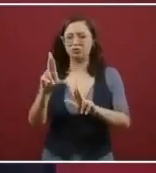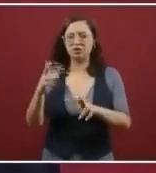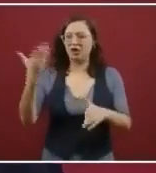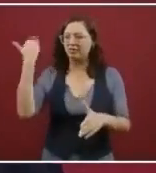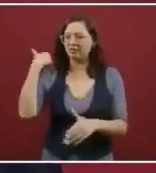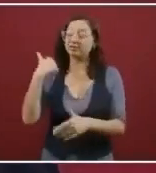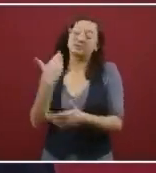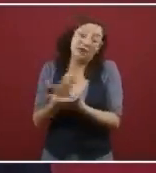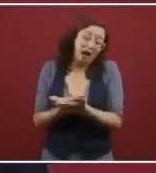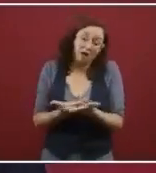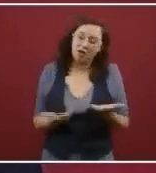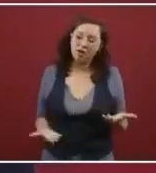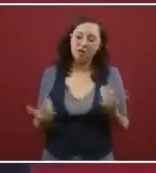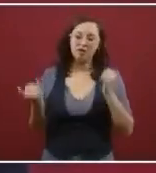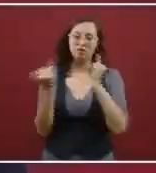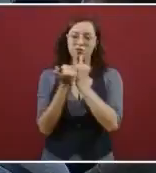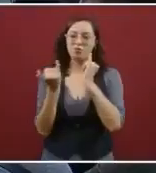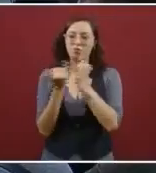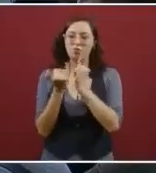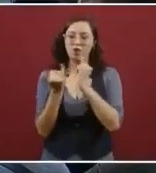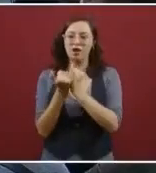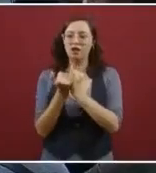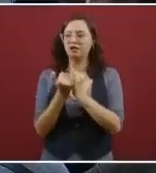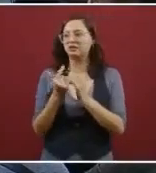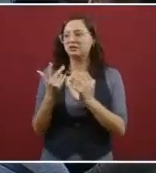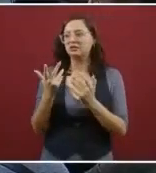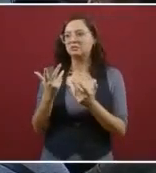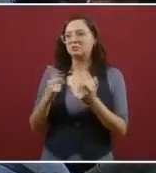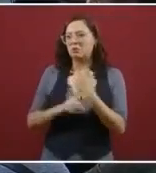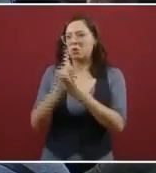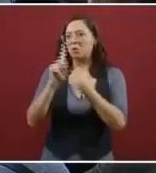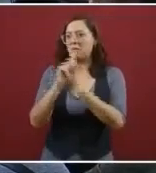tenemos la situación que hay en otros países,